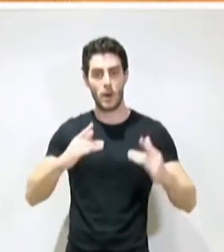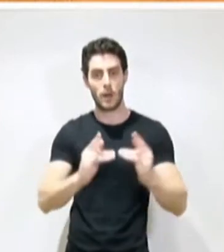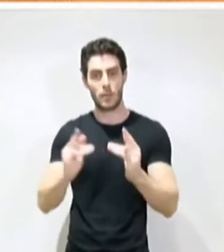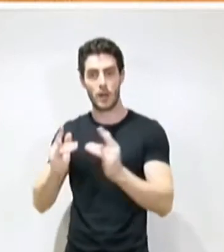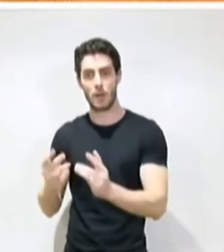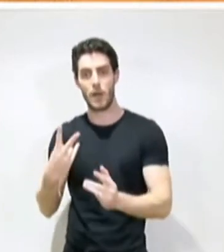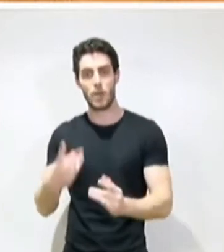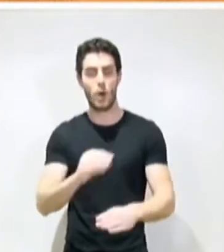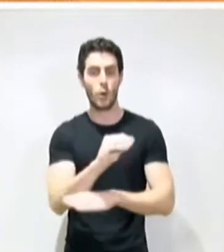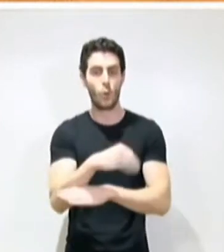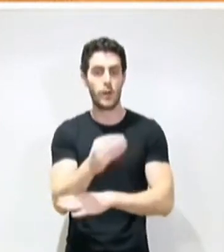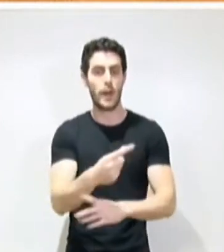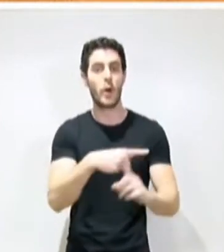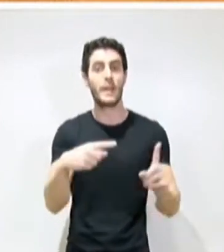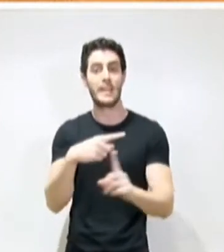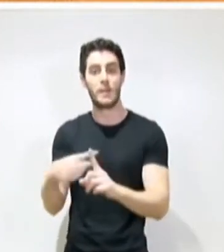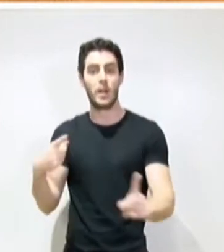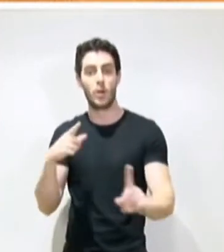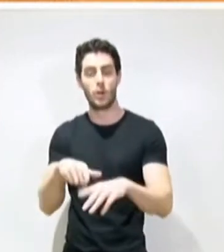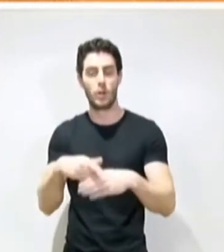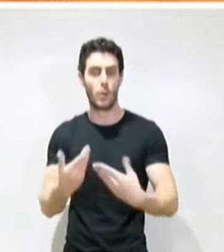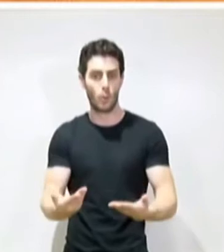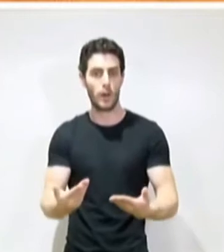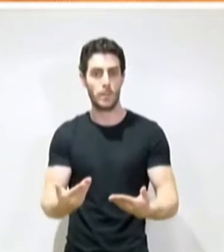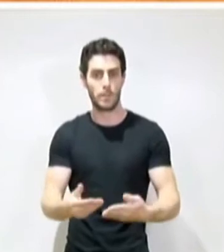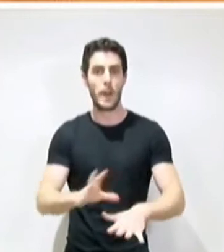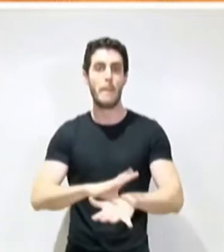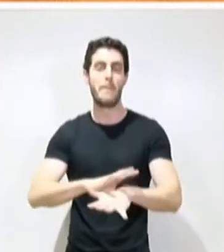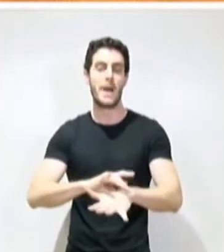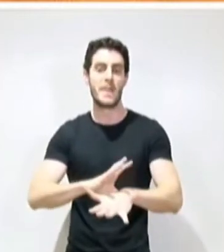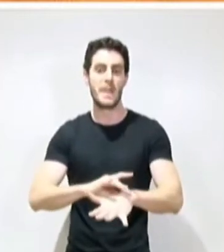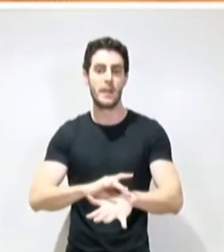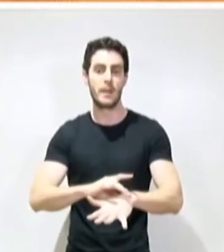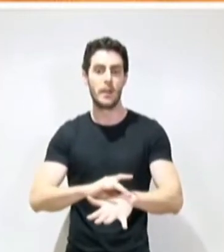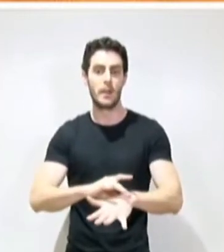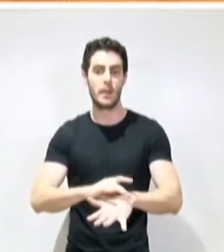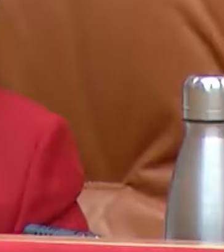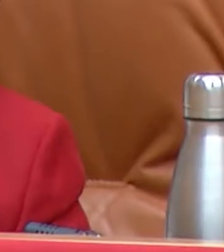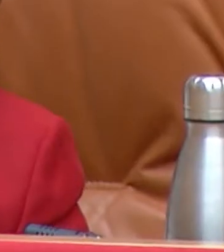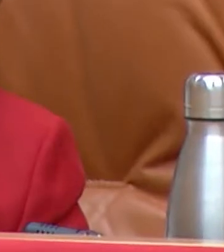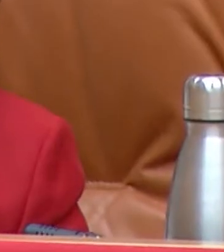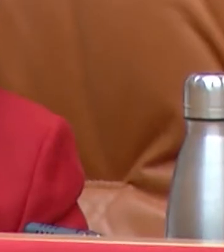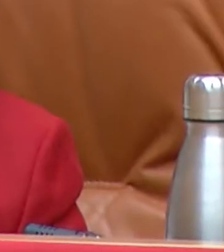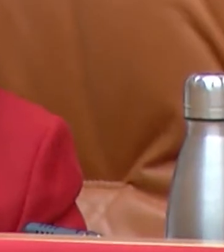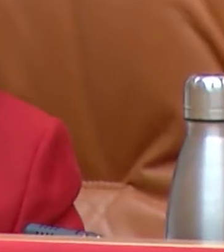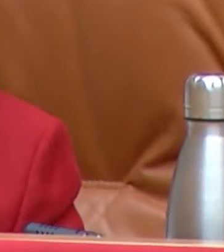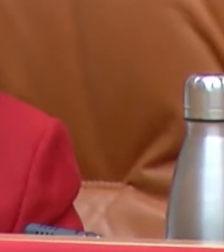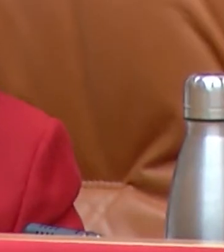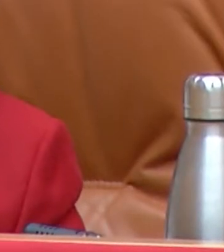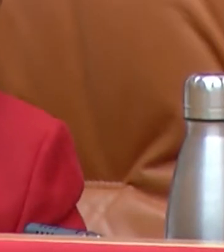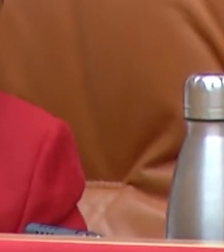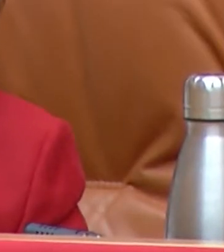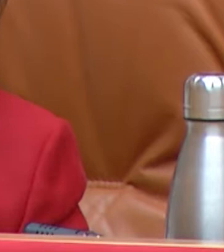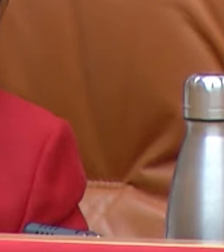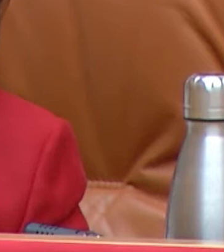cuidados intermedios con capacidad para estabilizar al paciente crítico pediátrico los riojanos que cobran una pensión